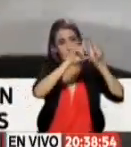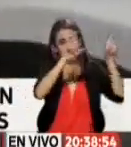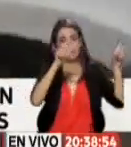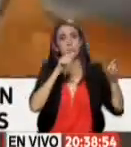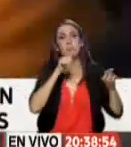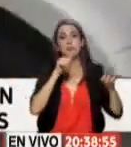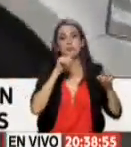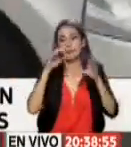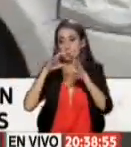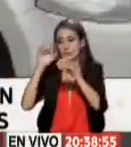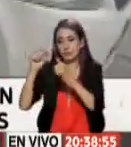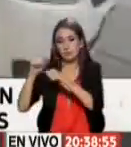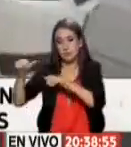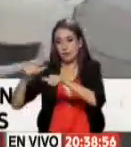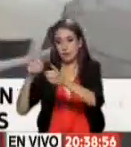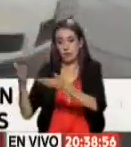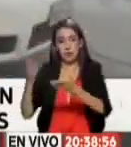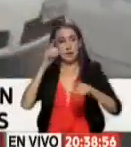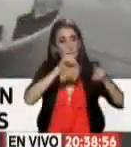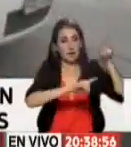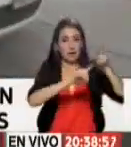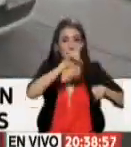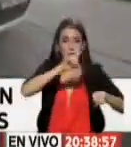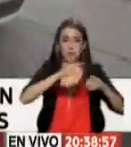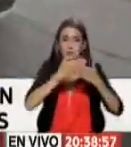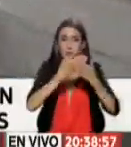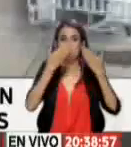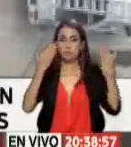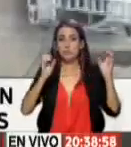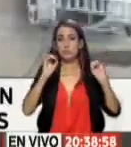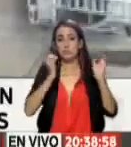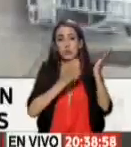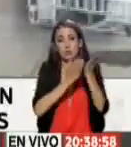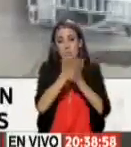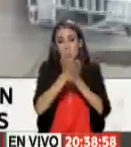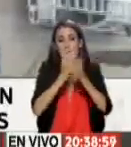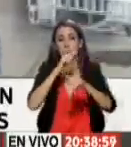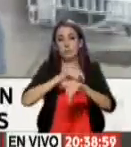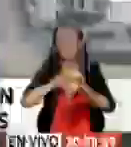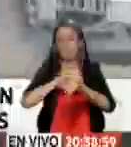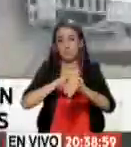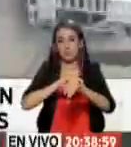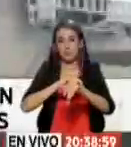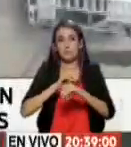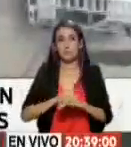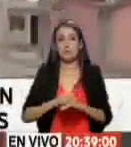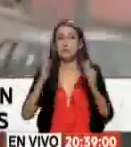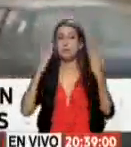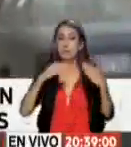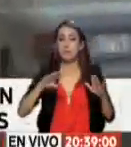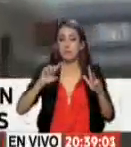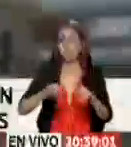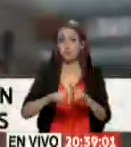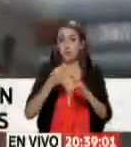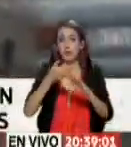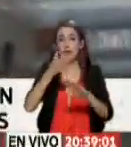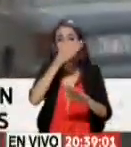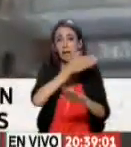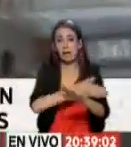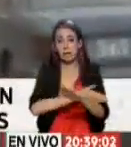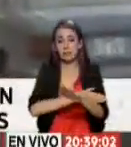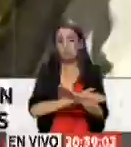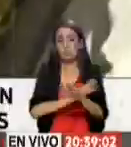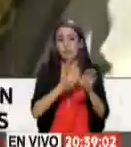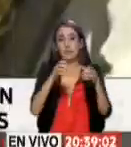empresas el derecho para explotar alguno de sus bienes o servicios por un tiempo determinado. Eso es lo que inicialmente se pretende hacer